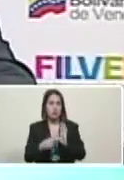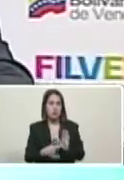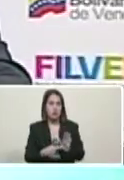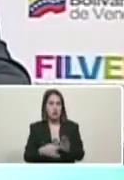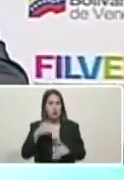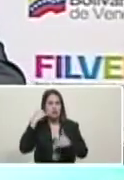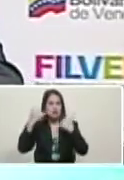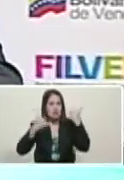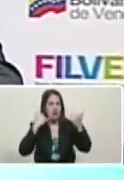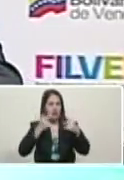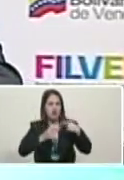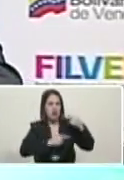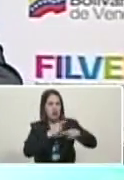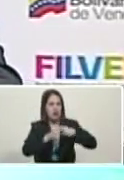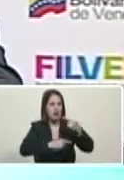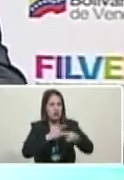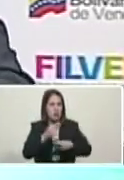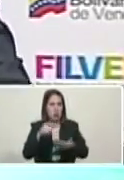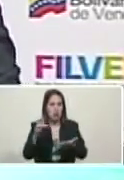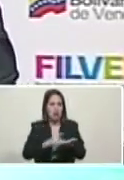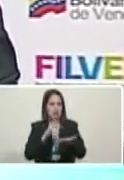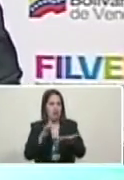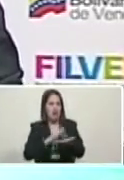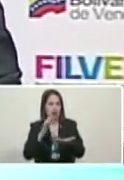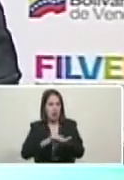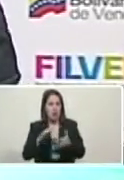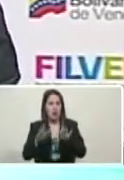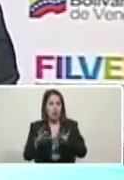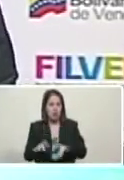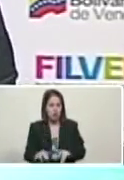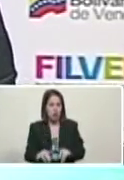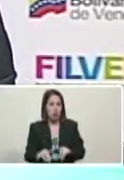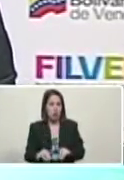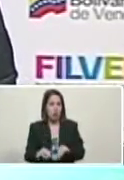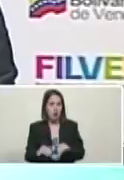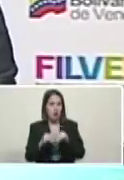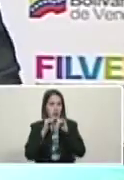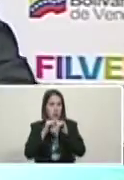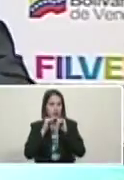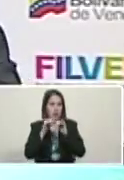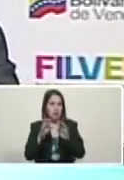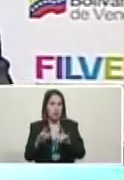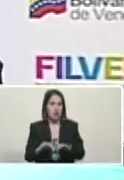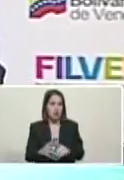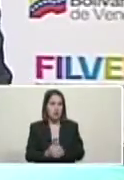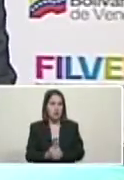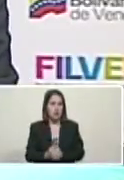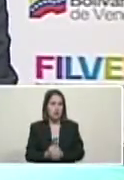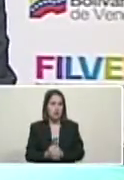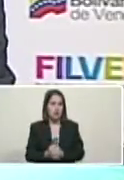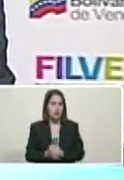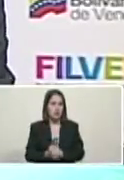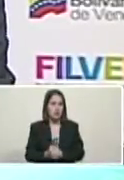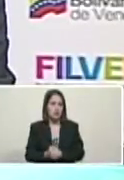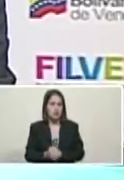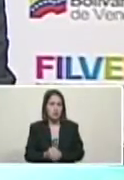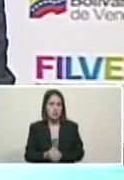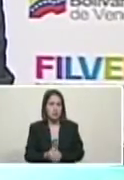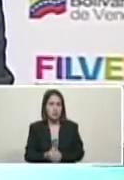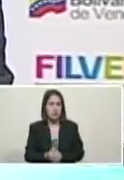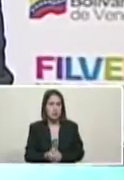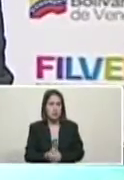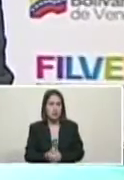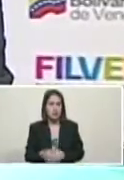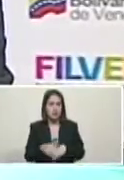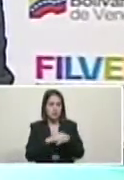teléfono, con la tablet o la computadora en la mano. Tenemos que prepararnos y adaptar, ministro